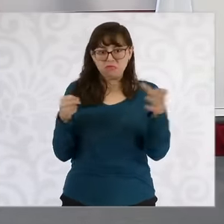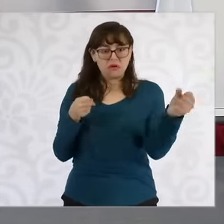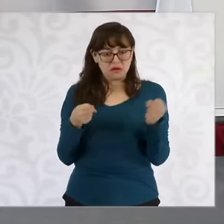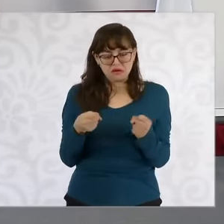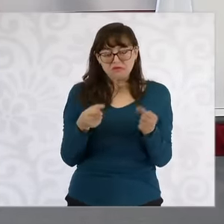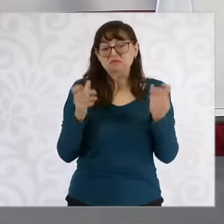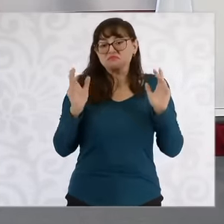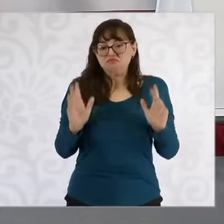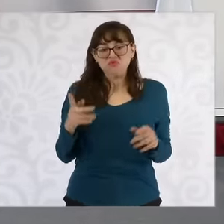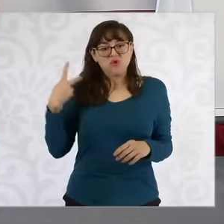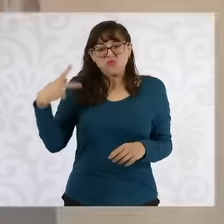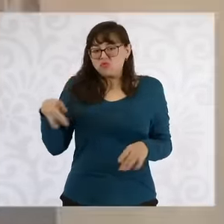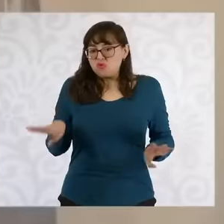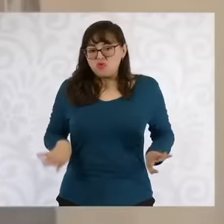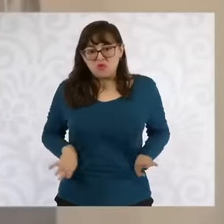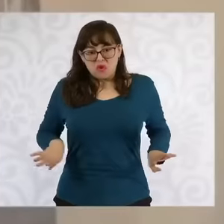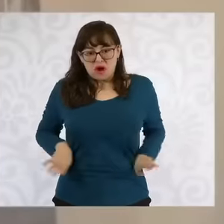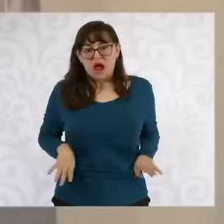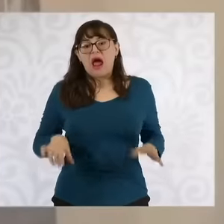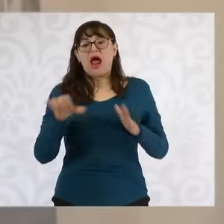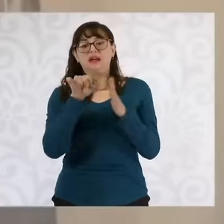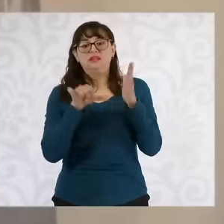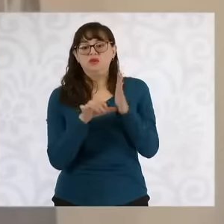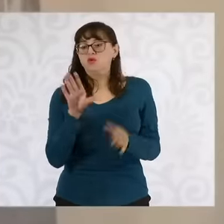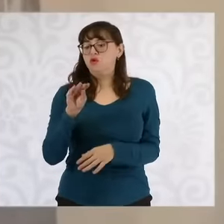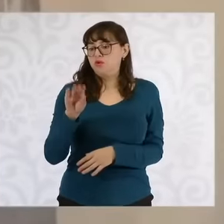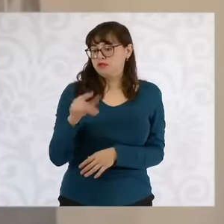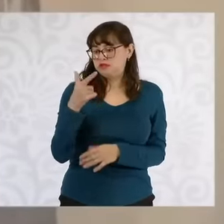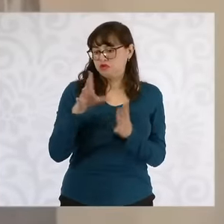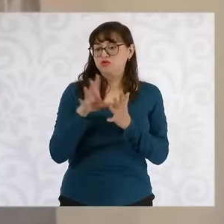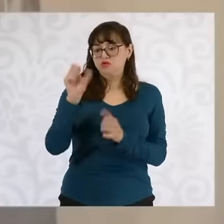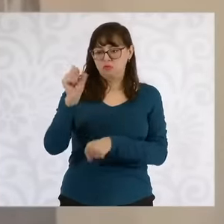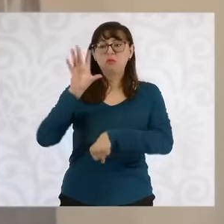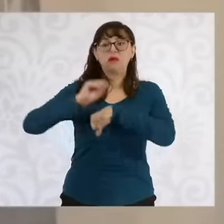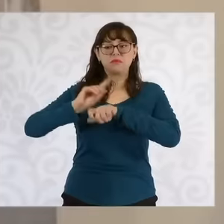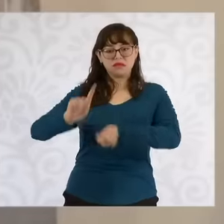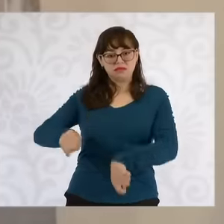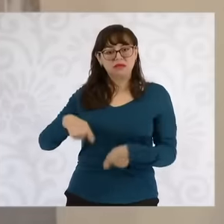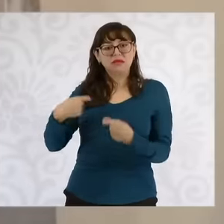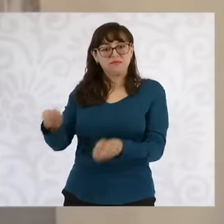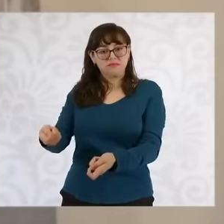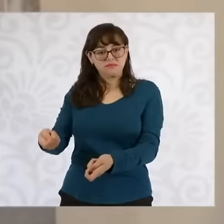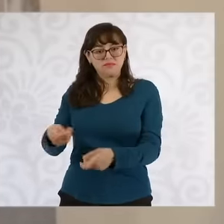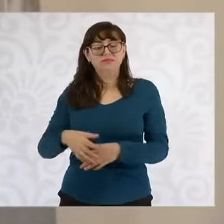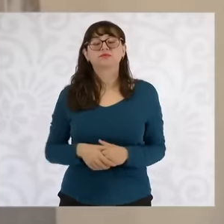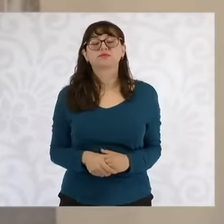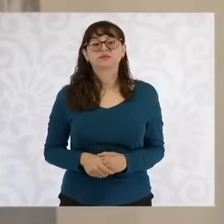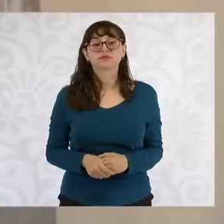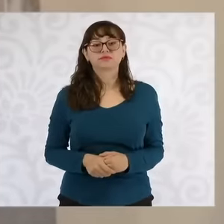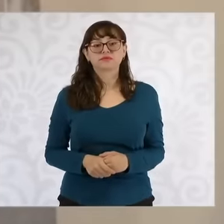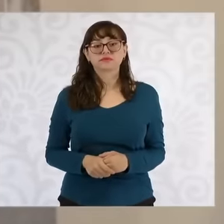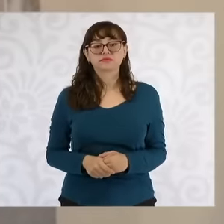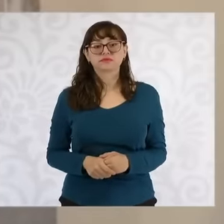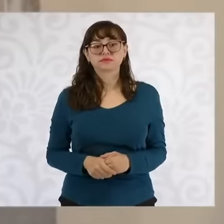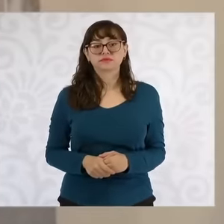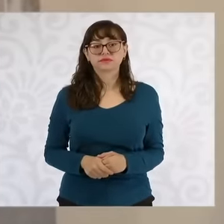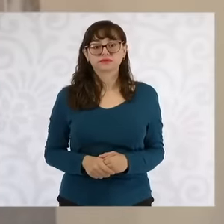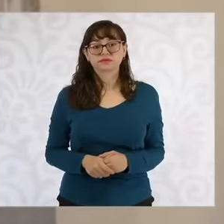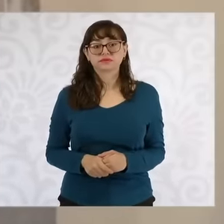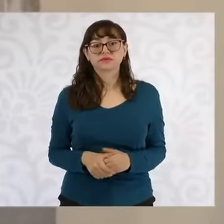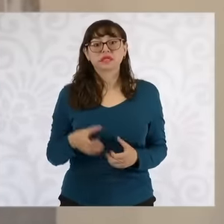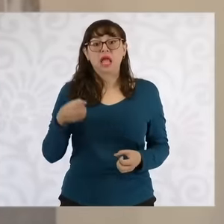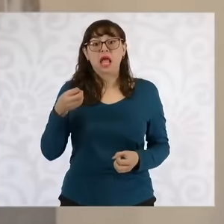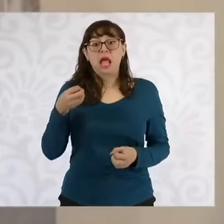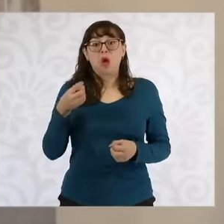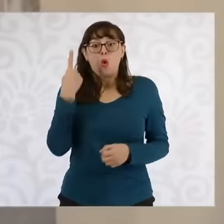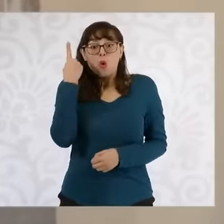distrito, según establece el artículo 97 de la Constitución. Adelante. Un magistrado